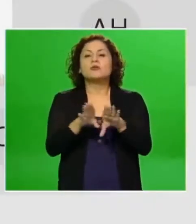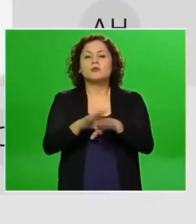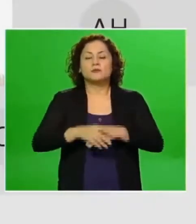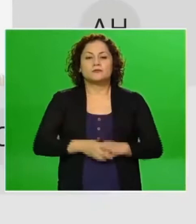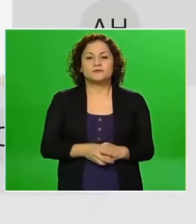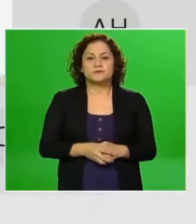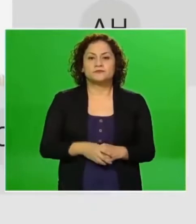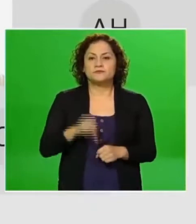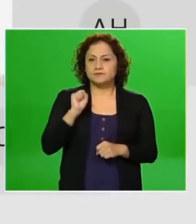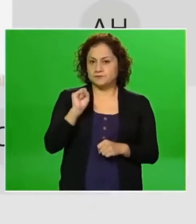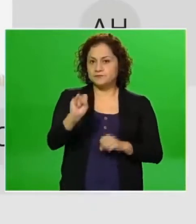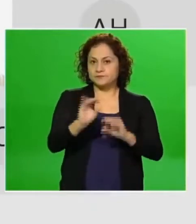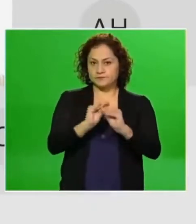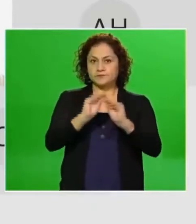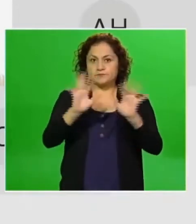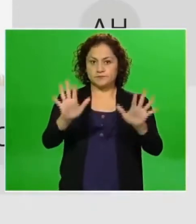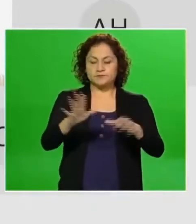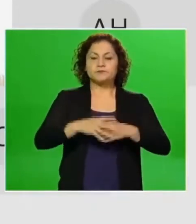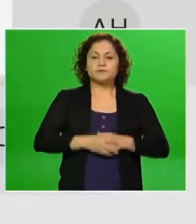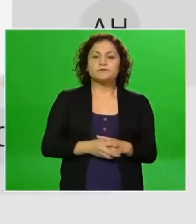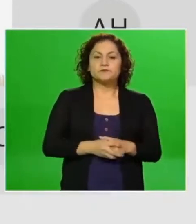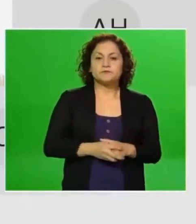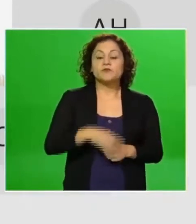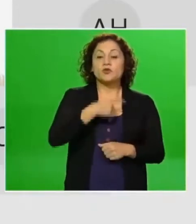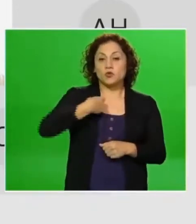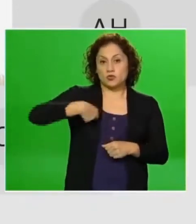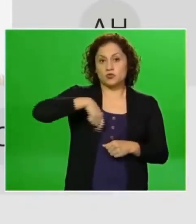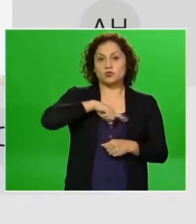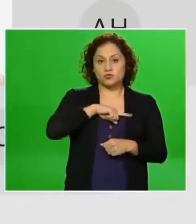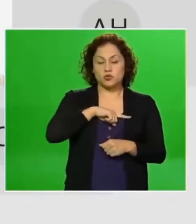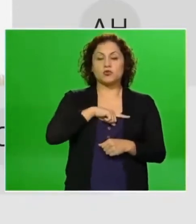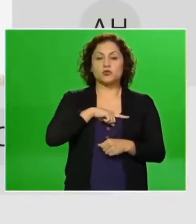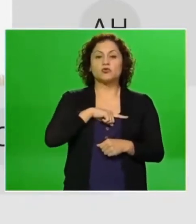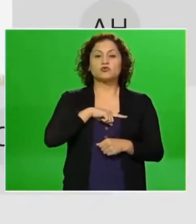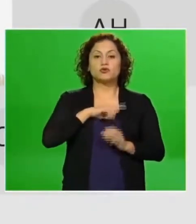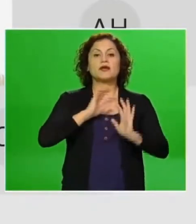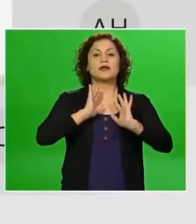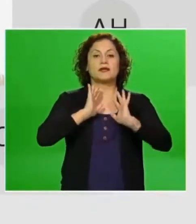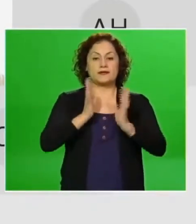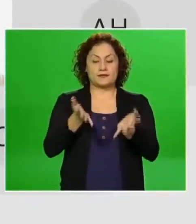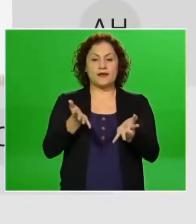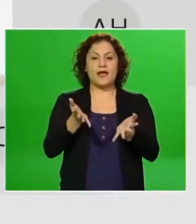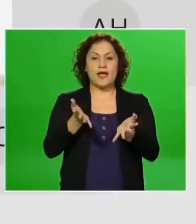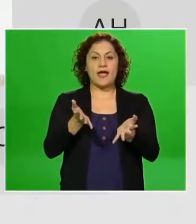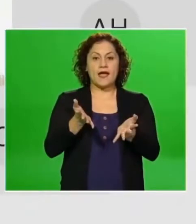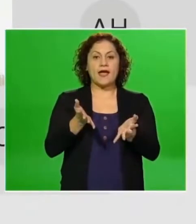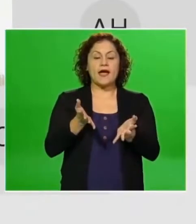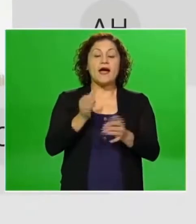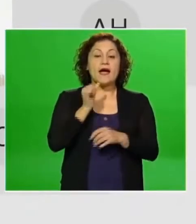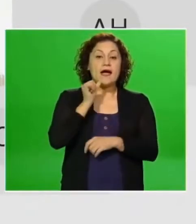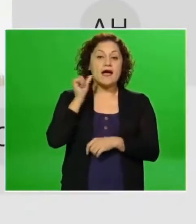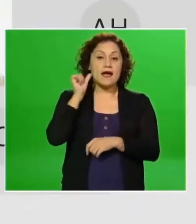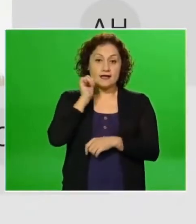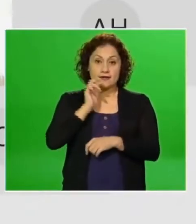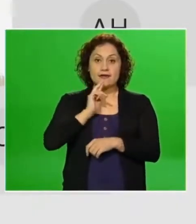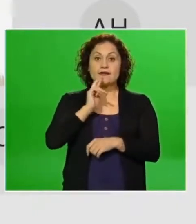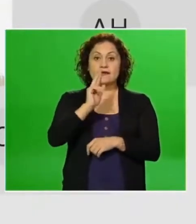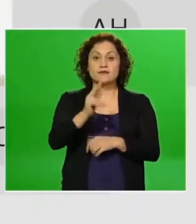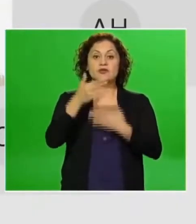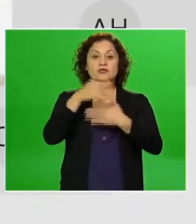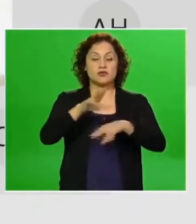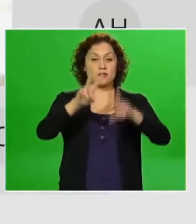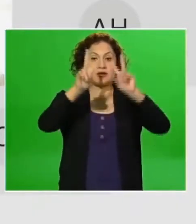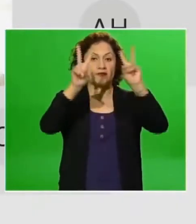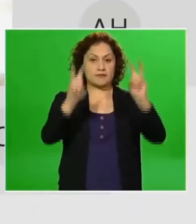Claro, con mucho gusto. Podemos extender un poco la respuesta que comentábamos ya la noche anterior en relación al